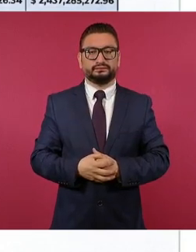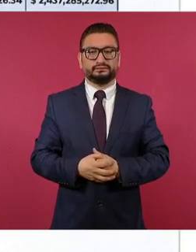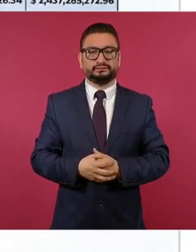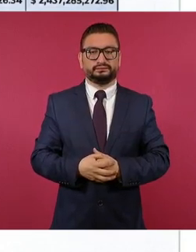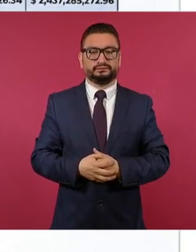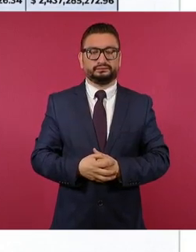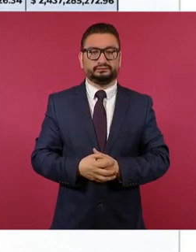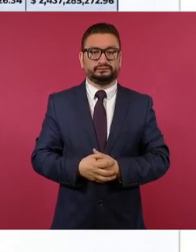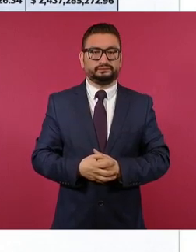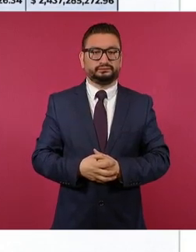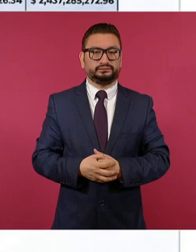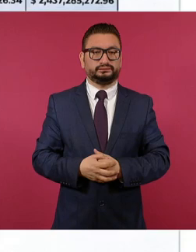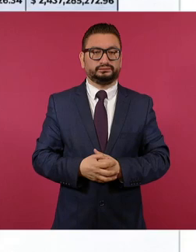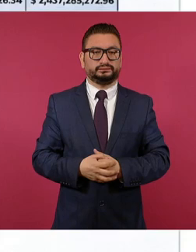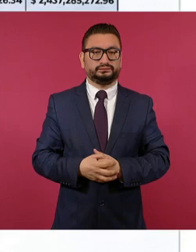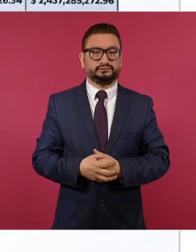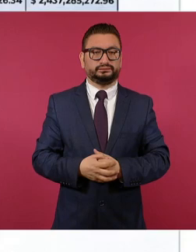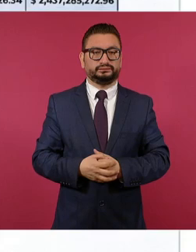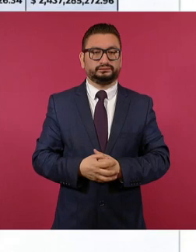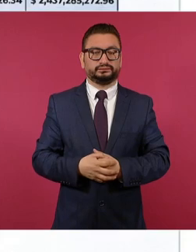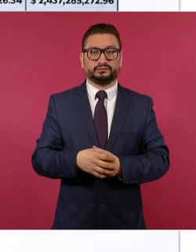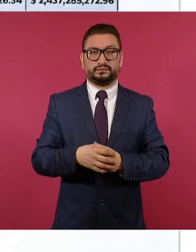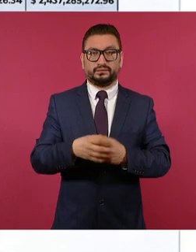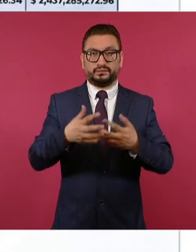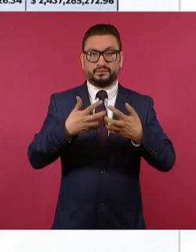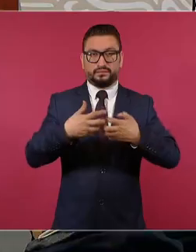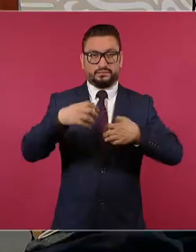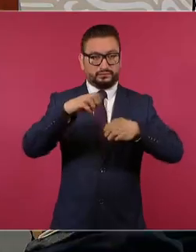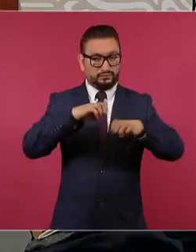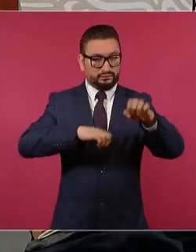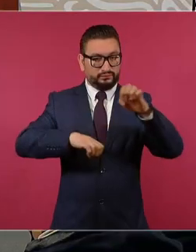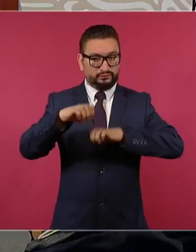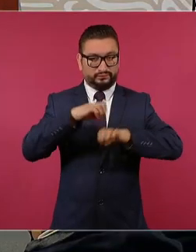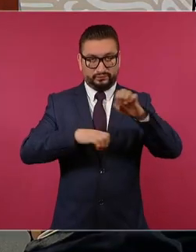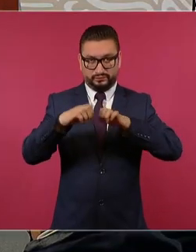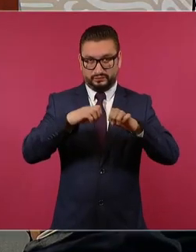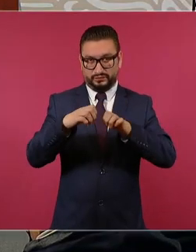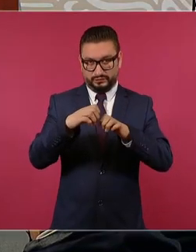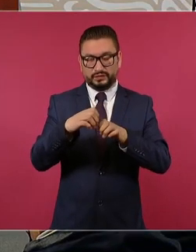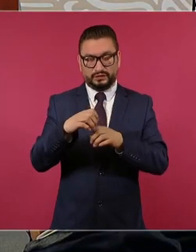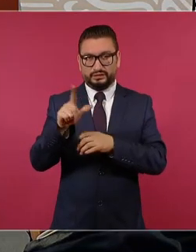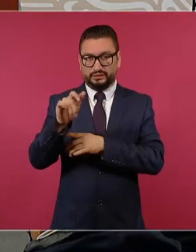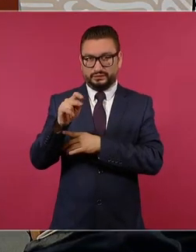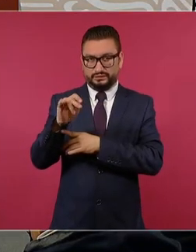La tercera empresa Latinos, con el nombre de Latinos,